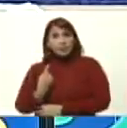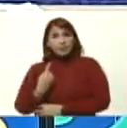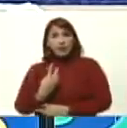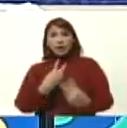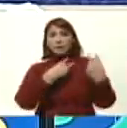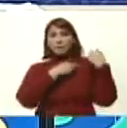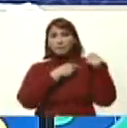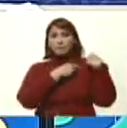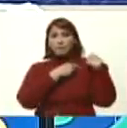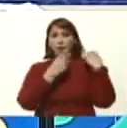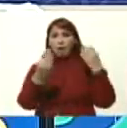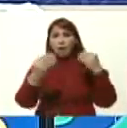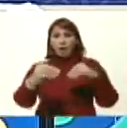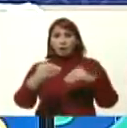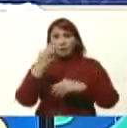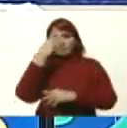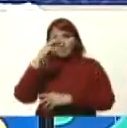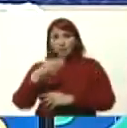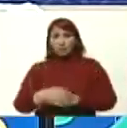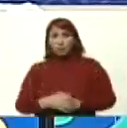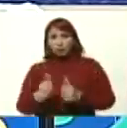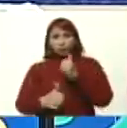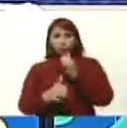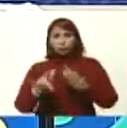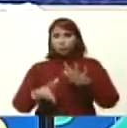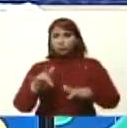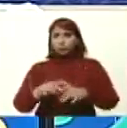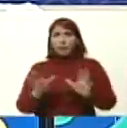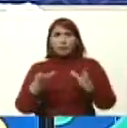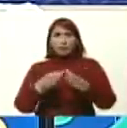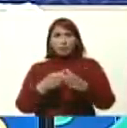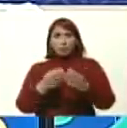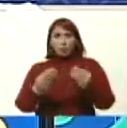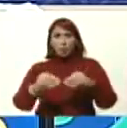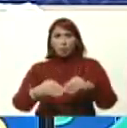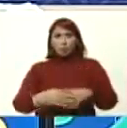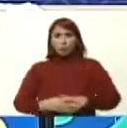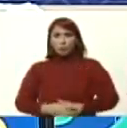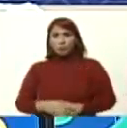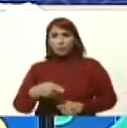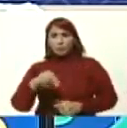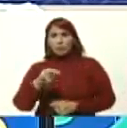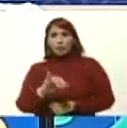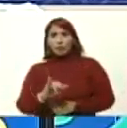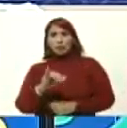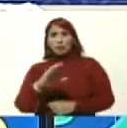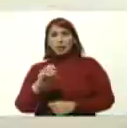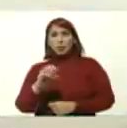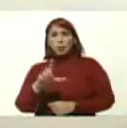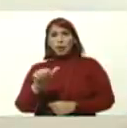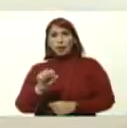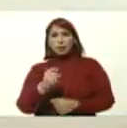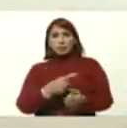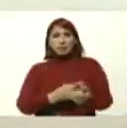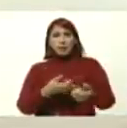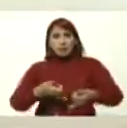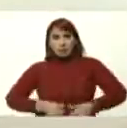alianzas en México, y el secretario del equipo de alianzas, Nicolás Ernesto Maduro